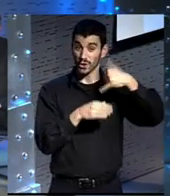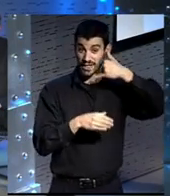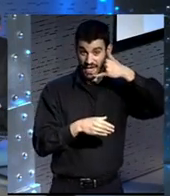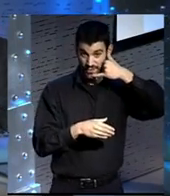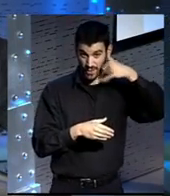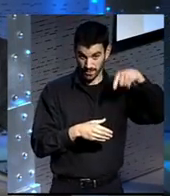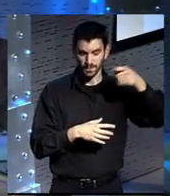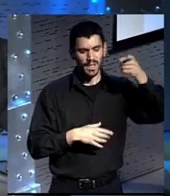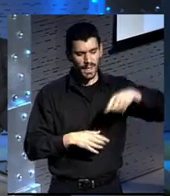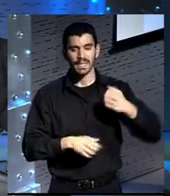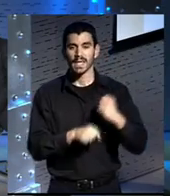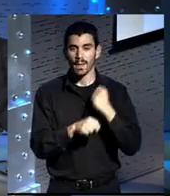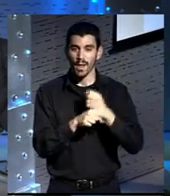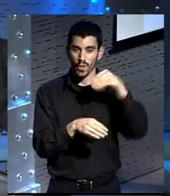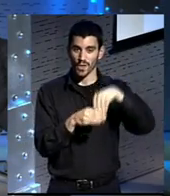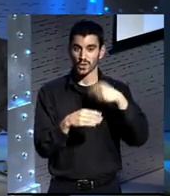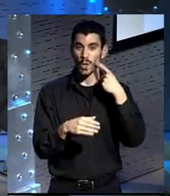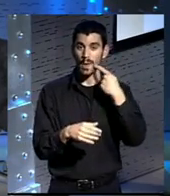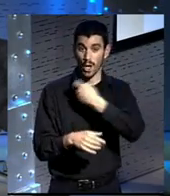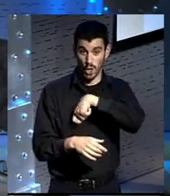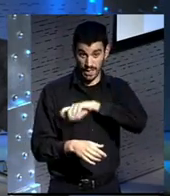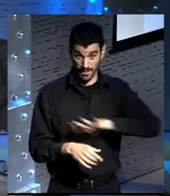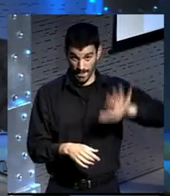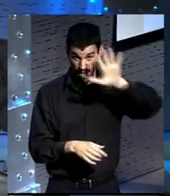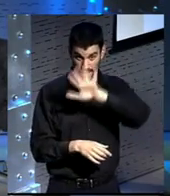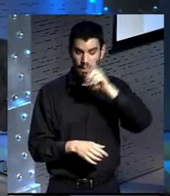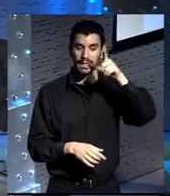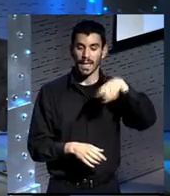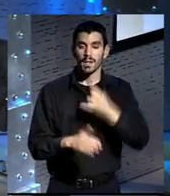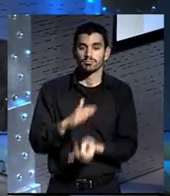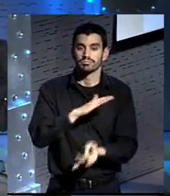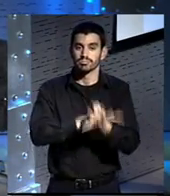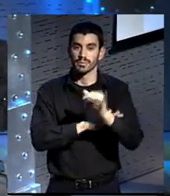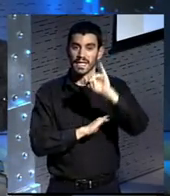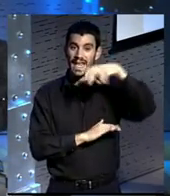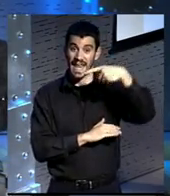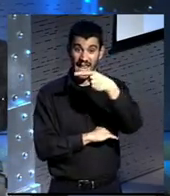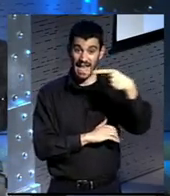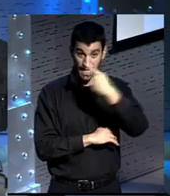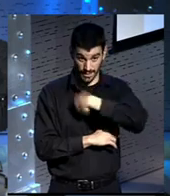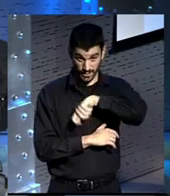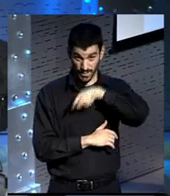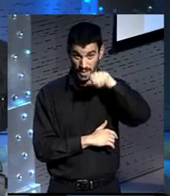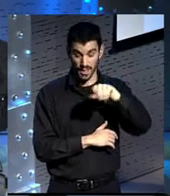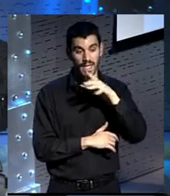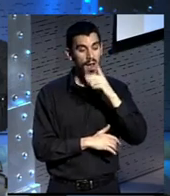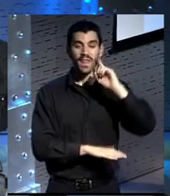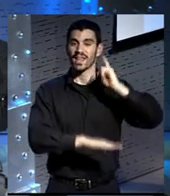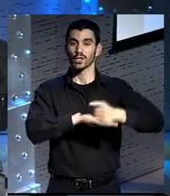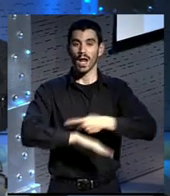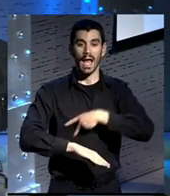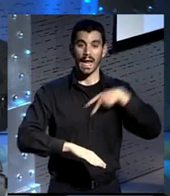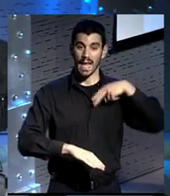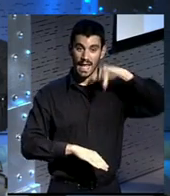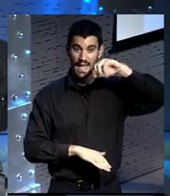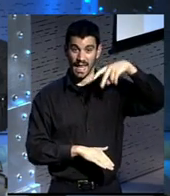también en la dirección adjunta del Banco de España, formó parte del equipo fundador de ING Direct en España y ahora es la directora general de ING Direct